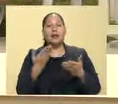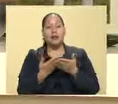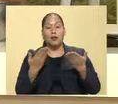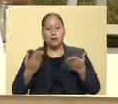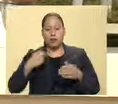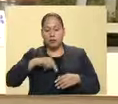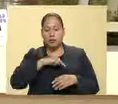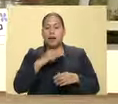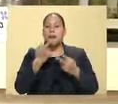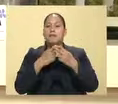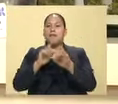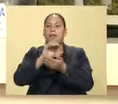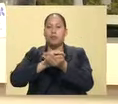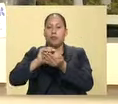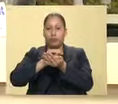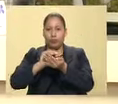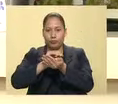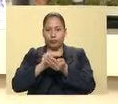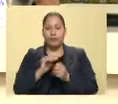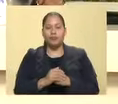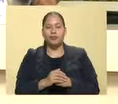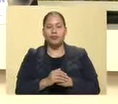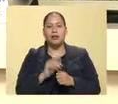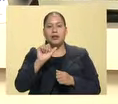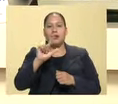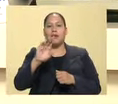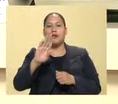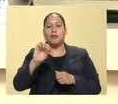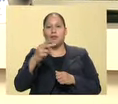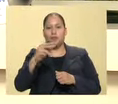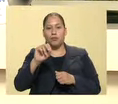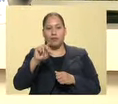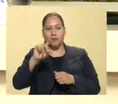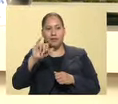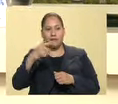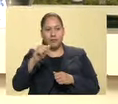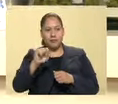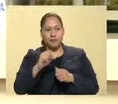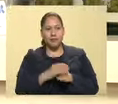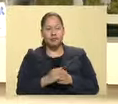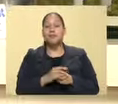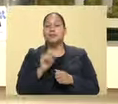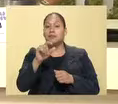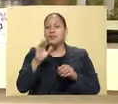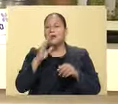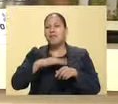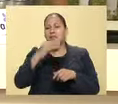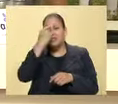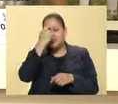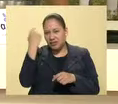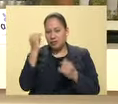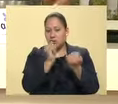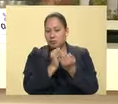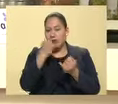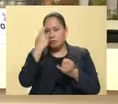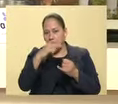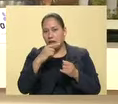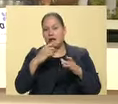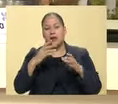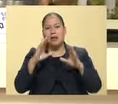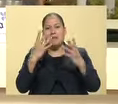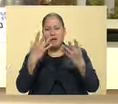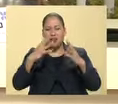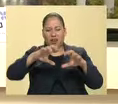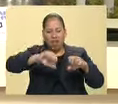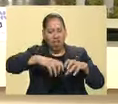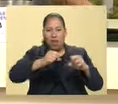con nuestras albóndigas. Bueno, me voy a llevar el pescado para acá. Sí. Y yo aquí digo que la manera más fácil, y hoy sí, para no batirnos tanto las